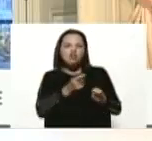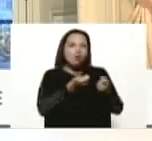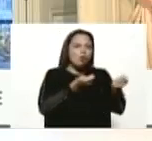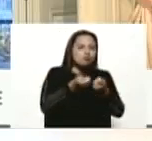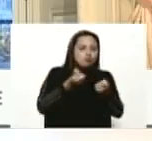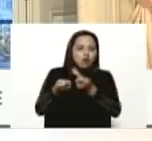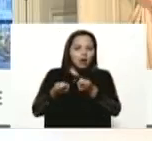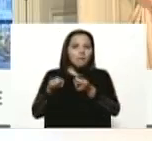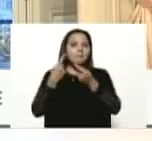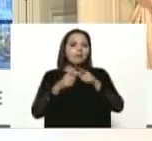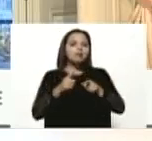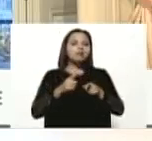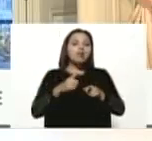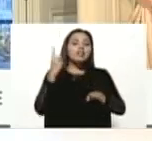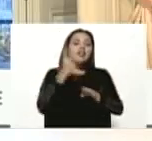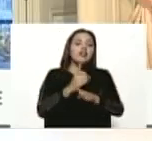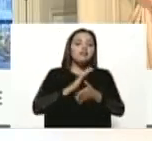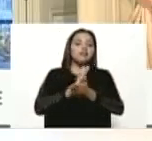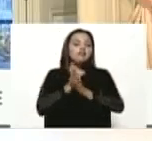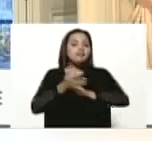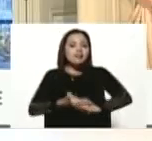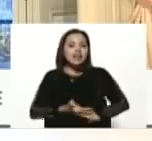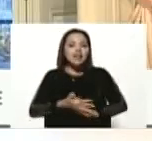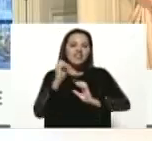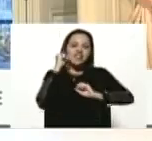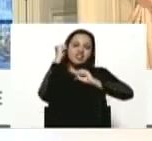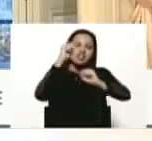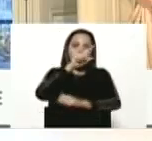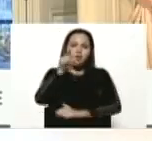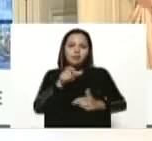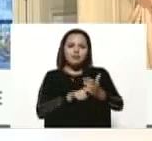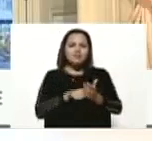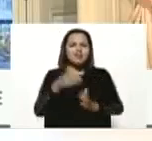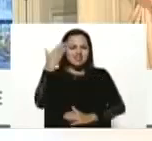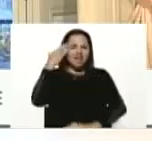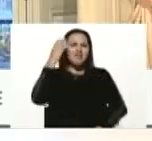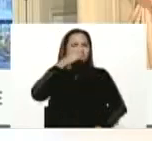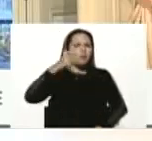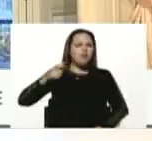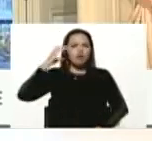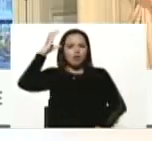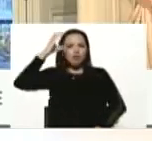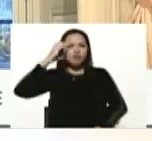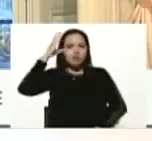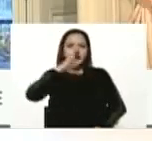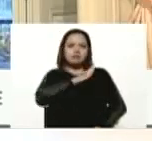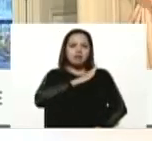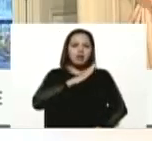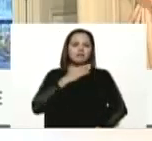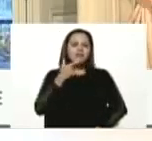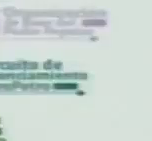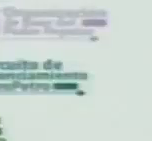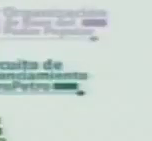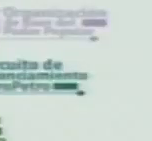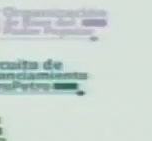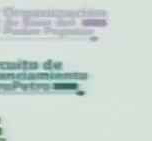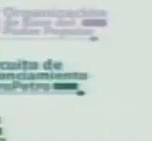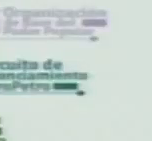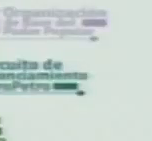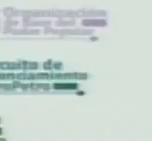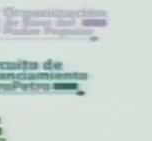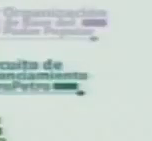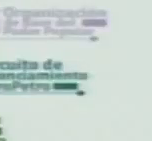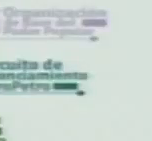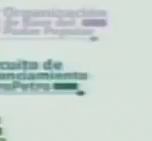pero hay que vencer completa y definitivamente. El pueblo sabe que tenemos mucha conciencia de esto y me gusta informarlo bien. Octavo